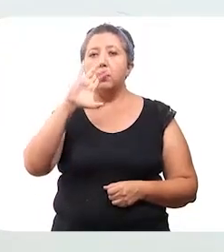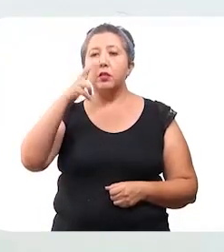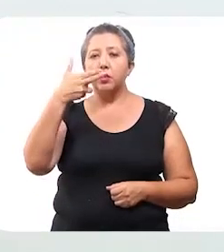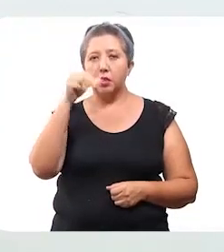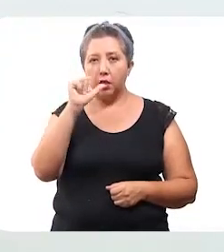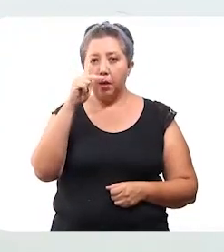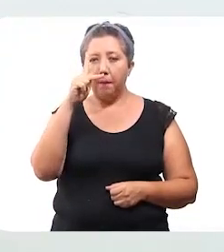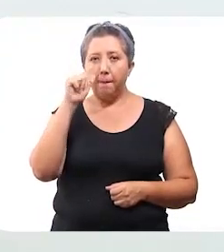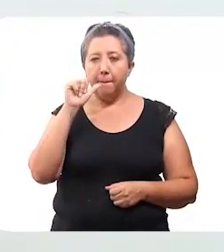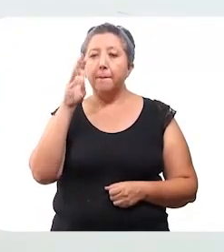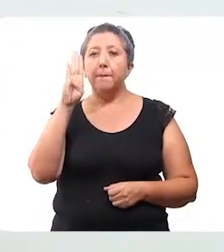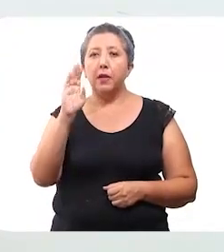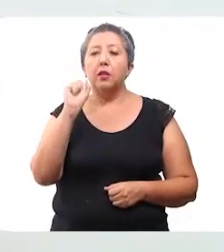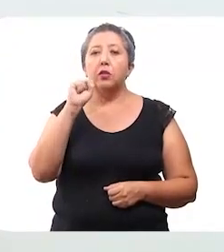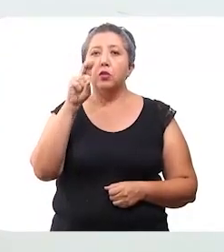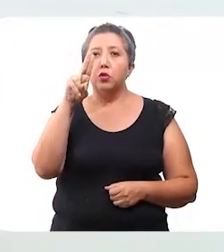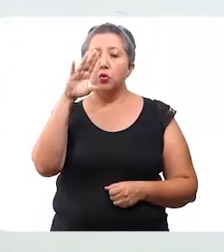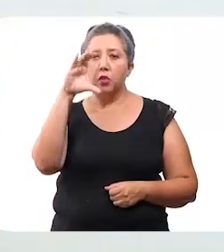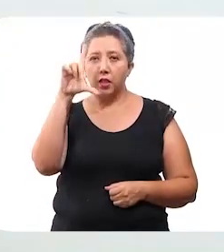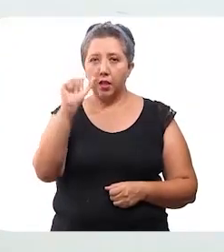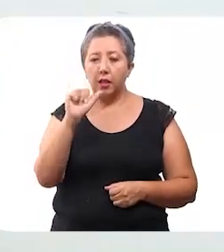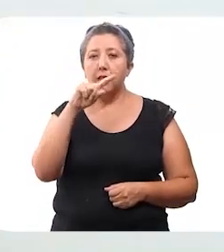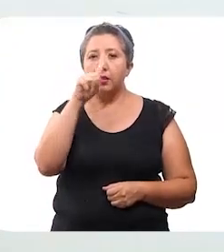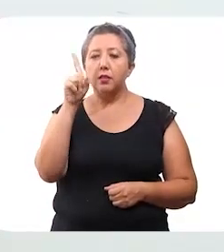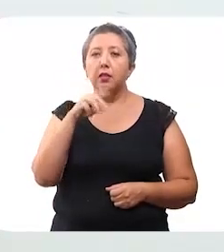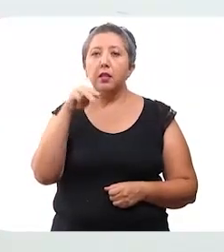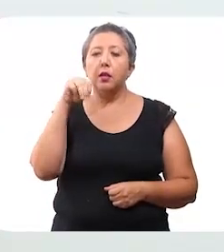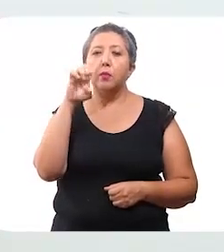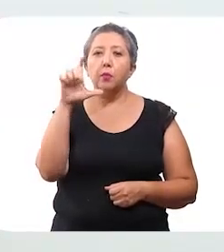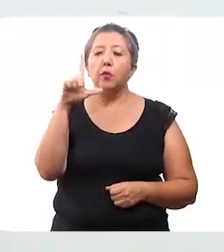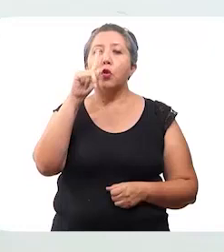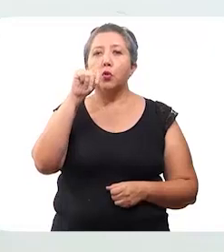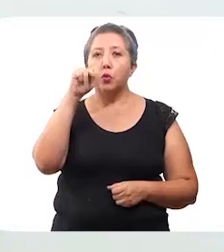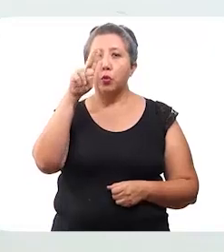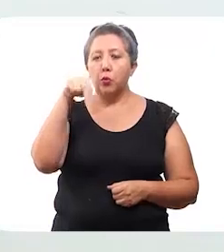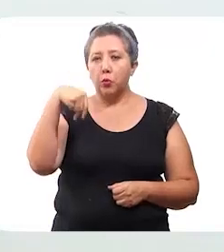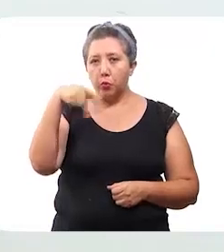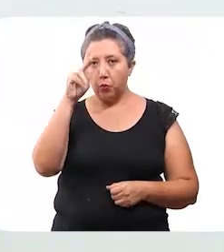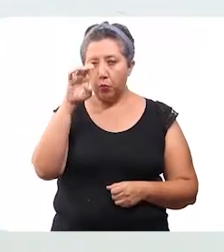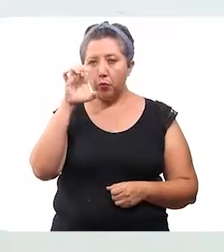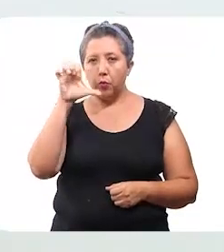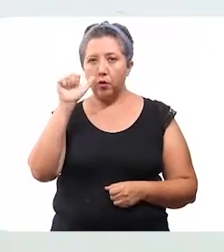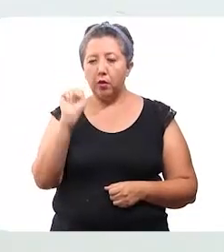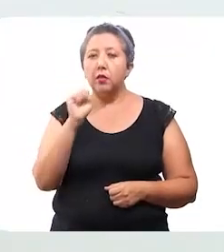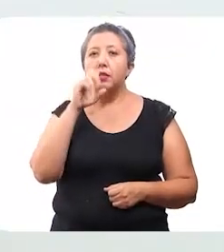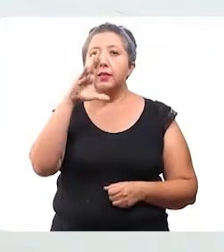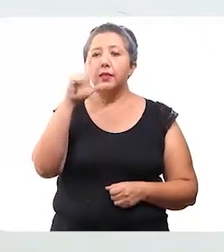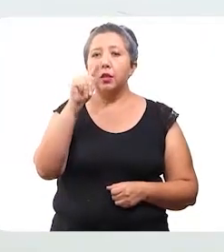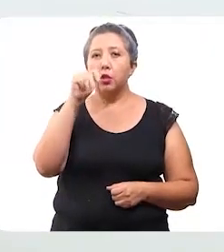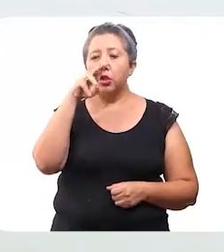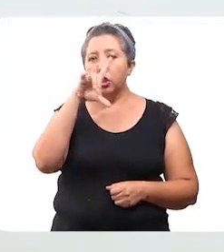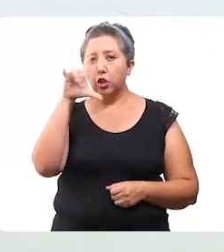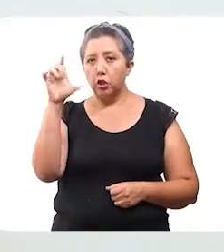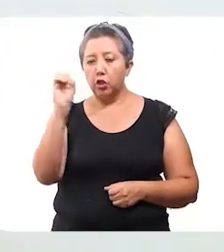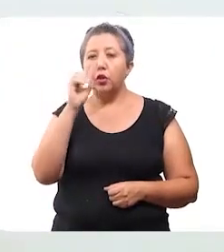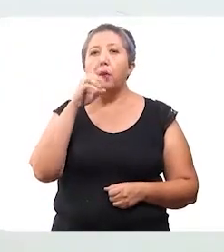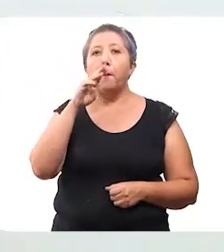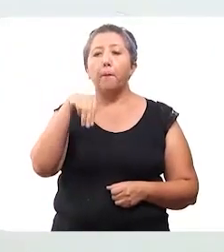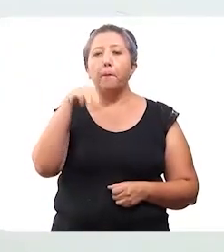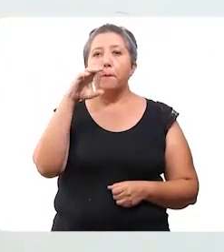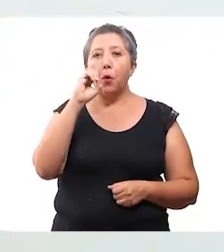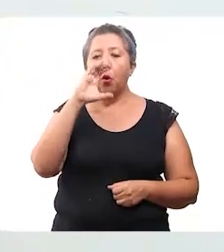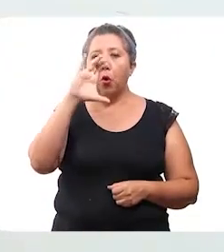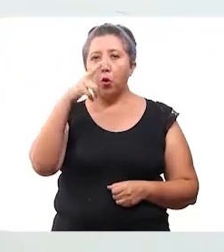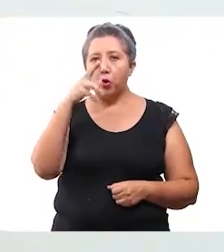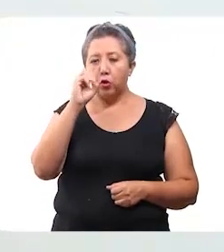Chapap, Tecom, Muxupip, Suquilá, Tzemul, Tecantó, Tuncás, Mama, Yaxcucul, Cenotillo, Xochel, Mocochá